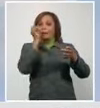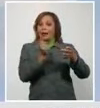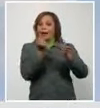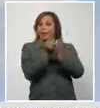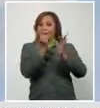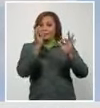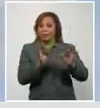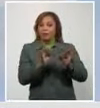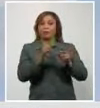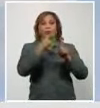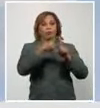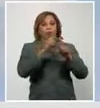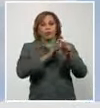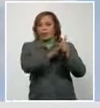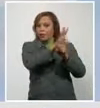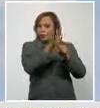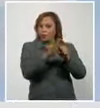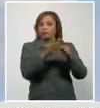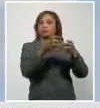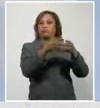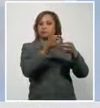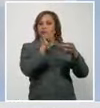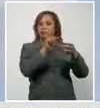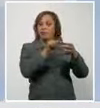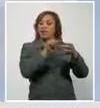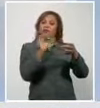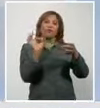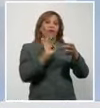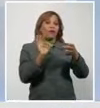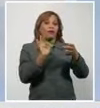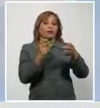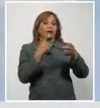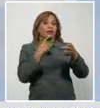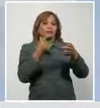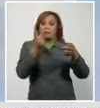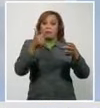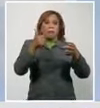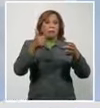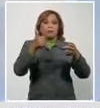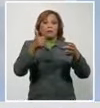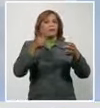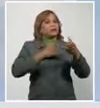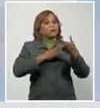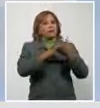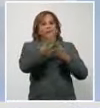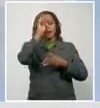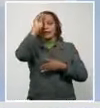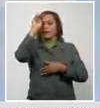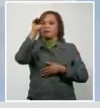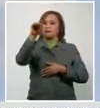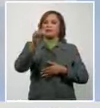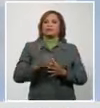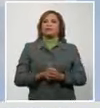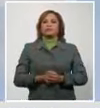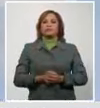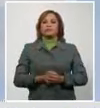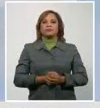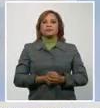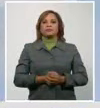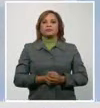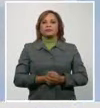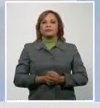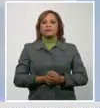casos confirmados que todavía no han negativizado y que se mantienen en nuestros hospitales.